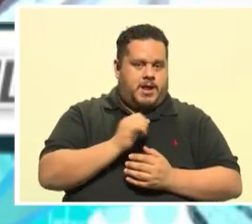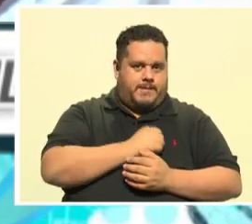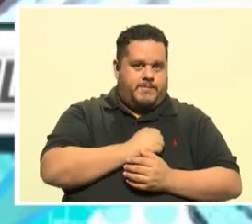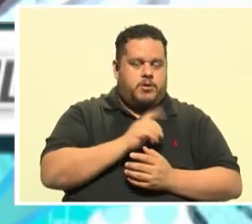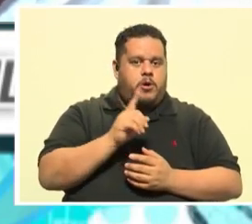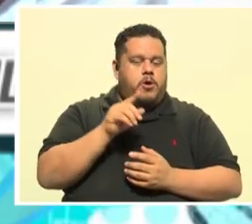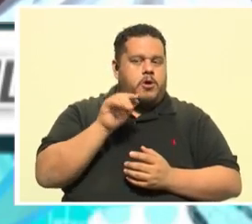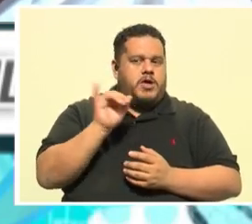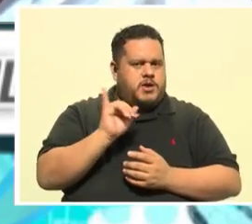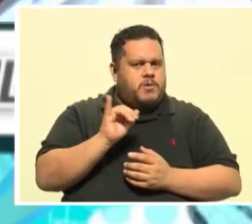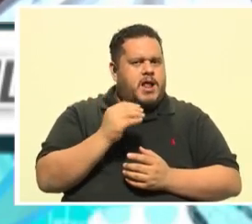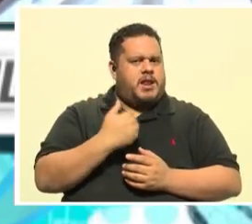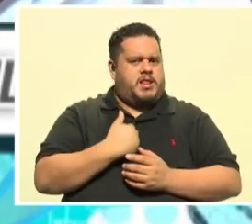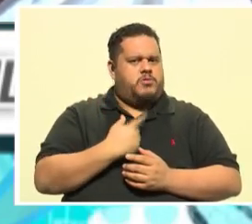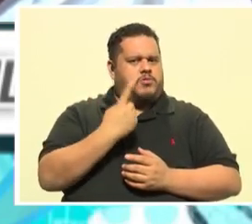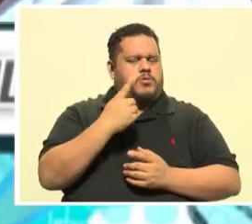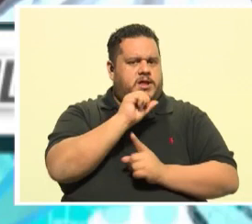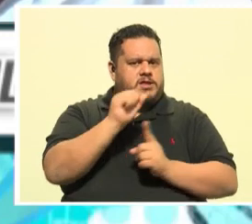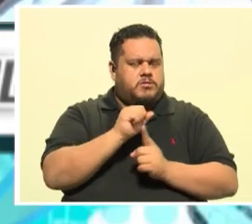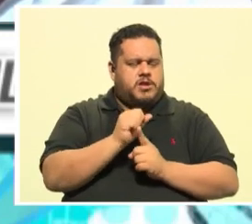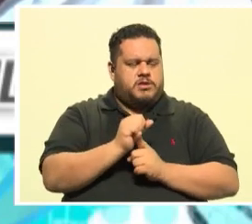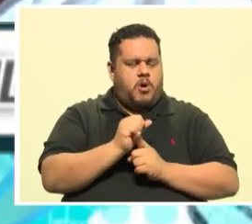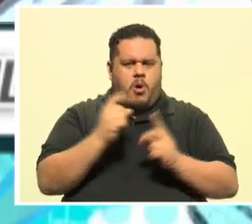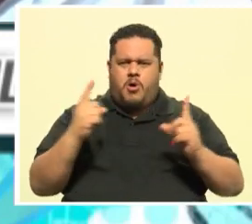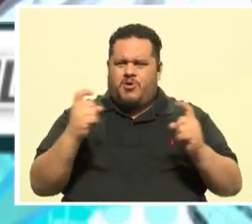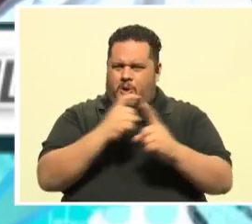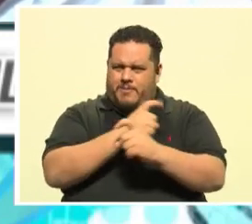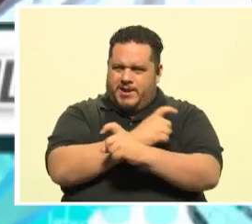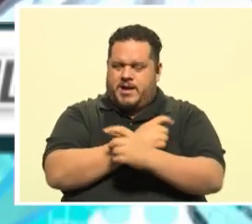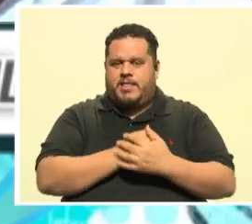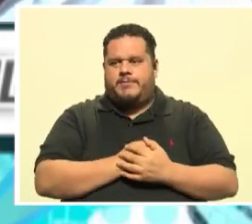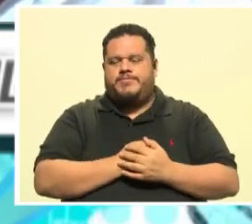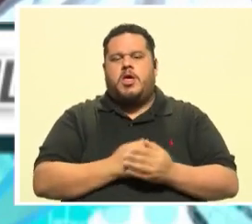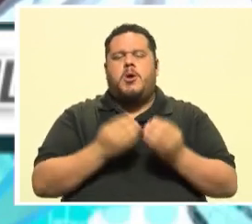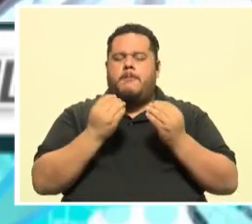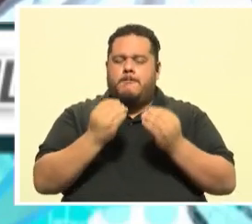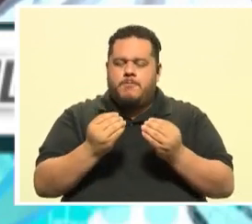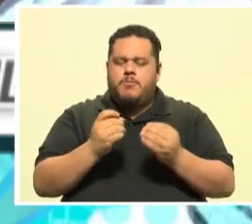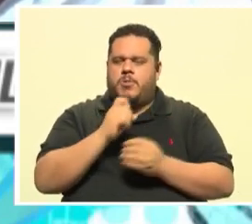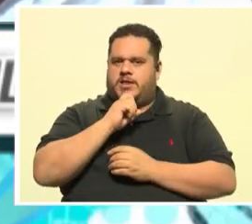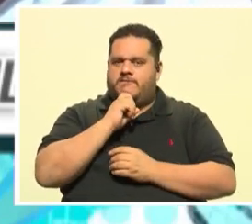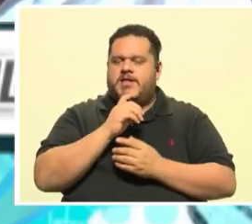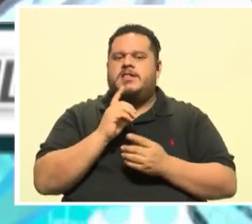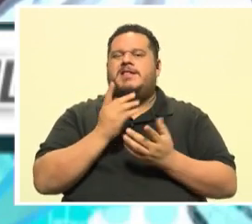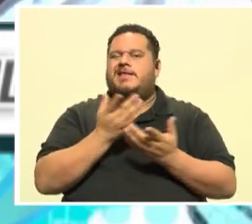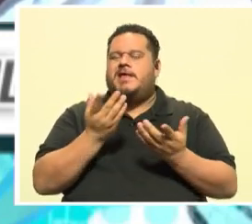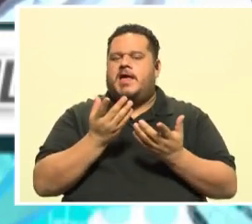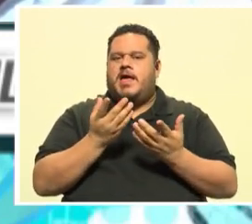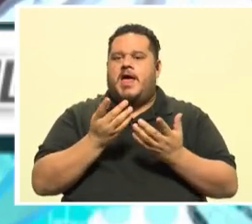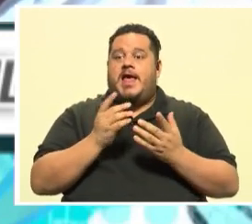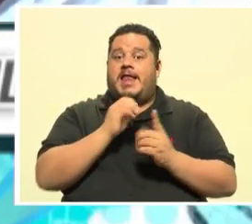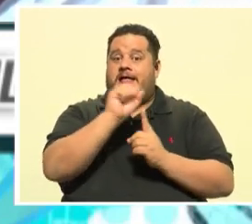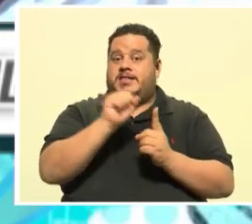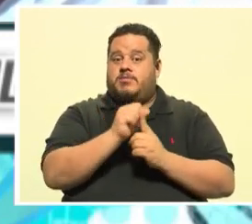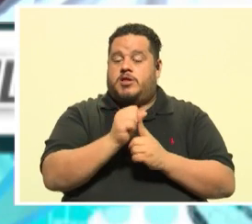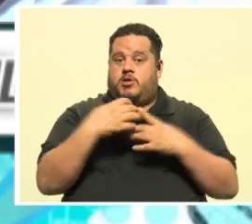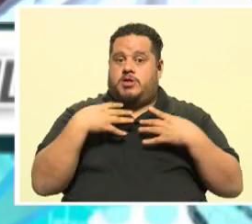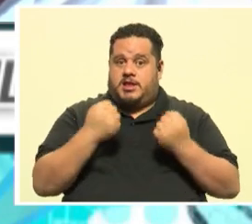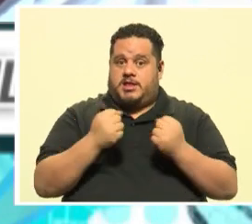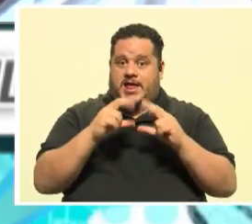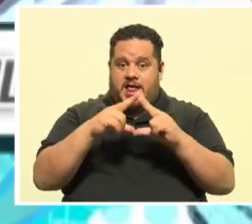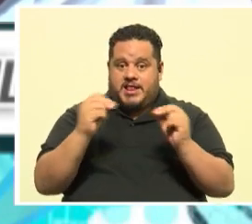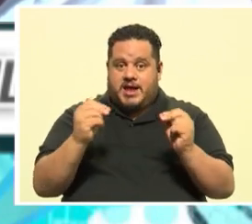con la densidad de población más grande de la región, es decir, más personas viven por metro cuadrado,